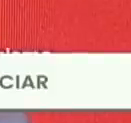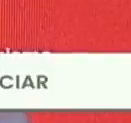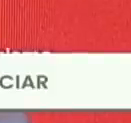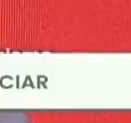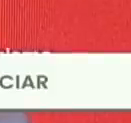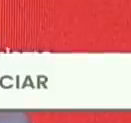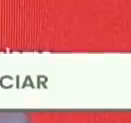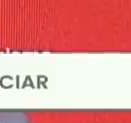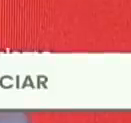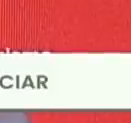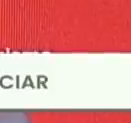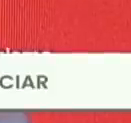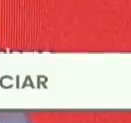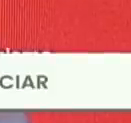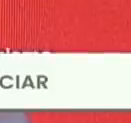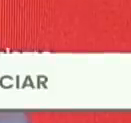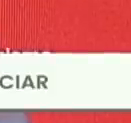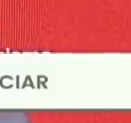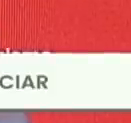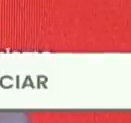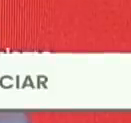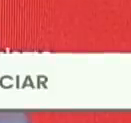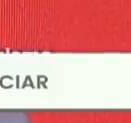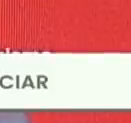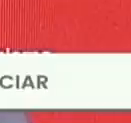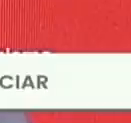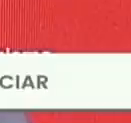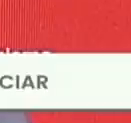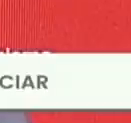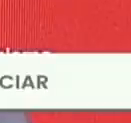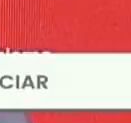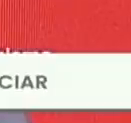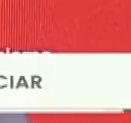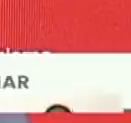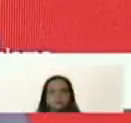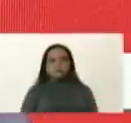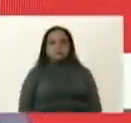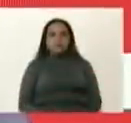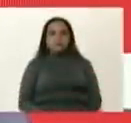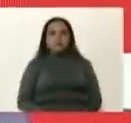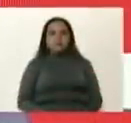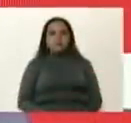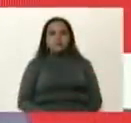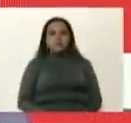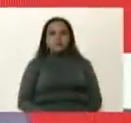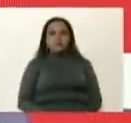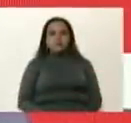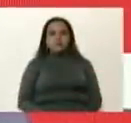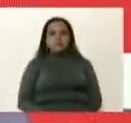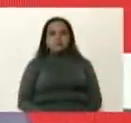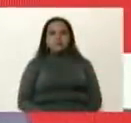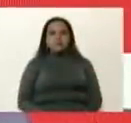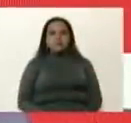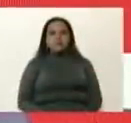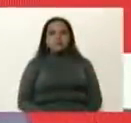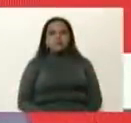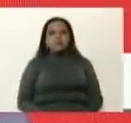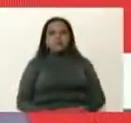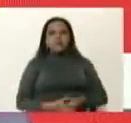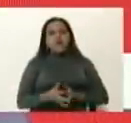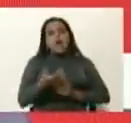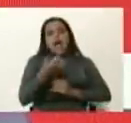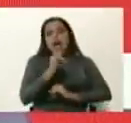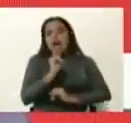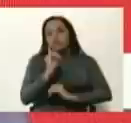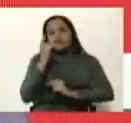y de centros imperiales de poder en el mundo. En este caso, del Reino Unido. Hay una